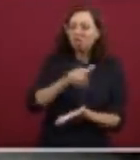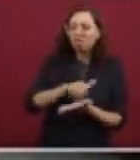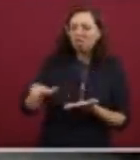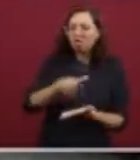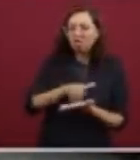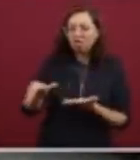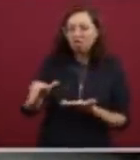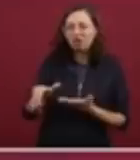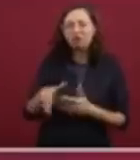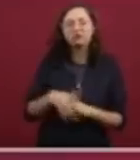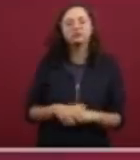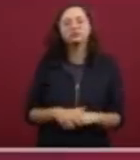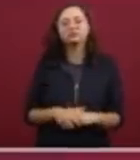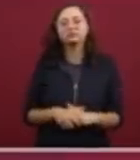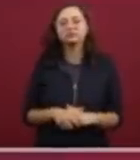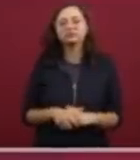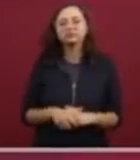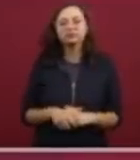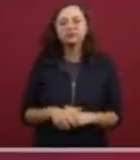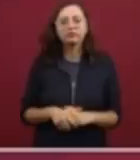como los